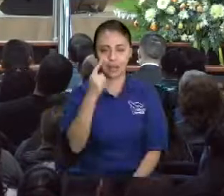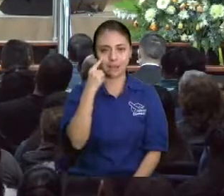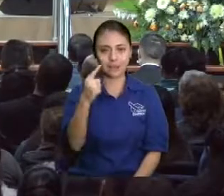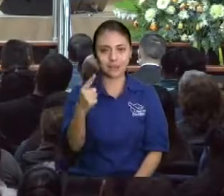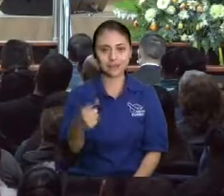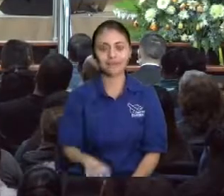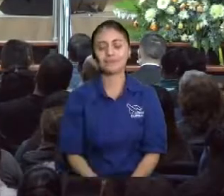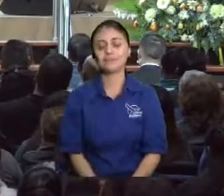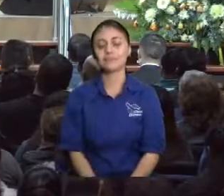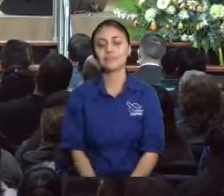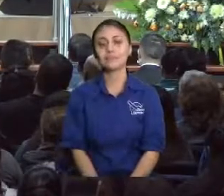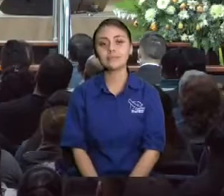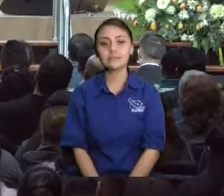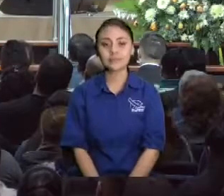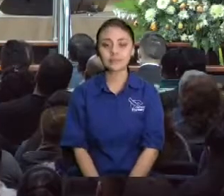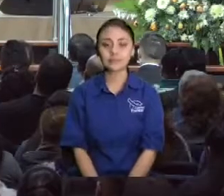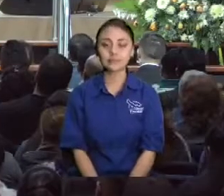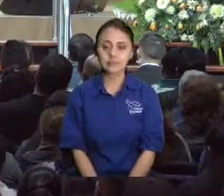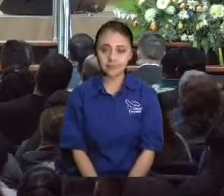pues.